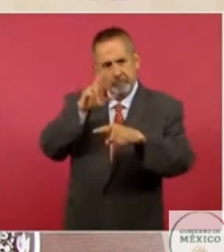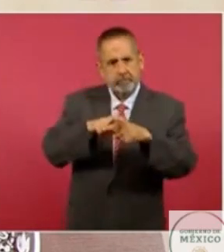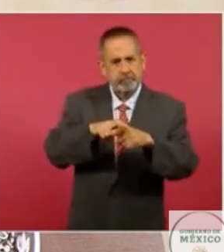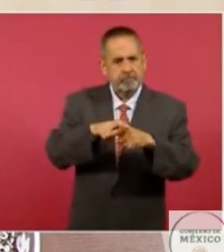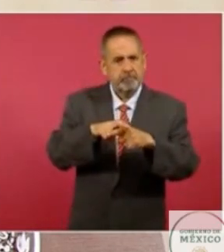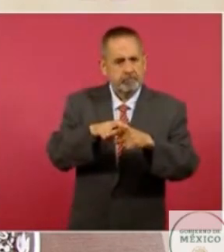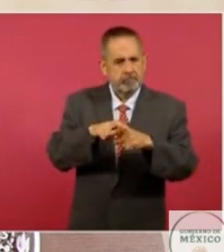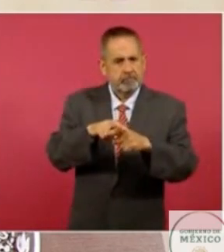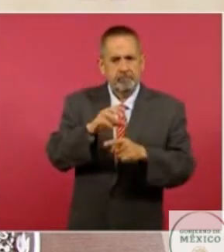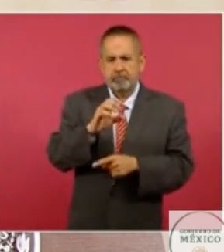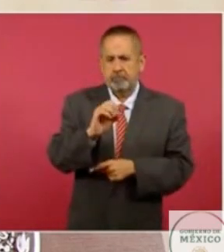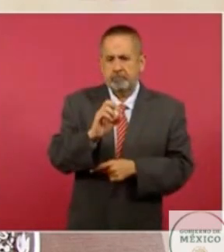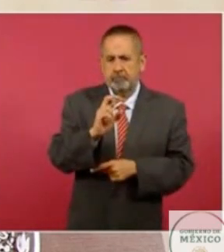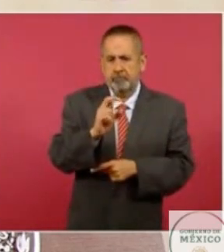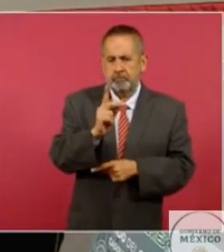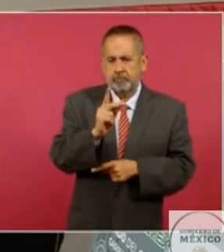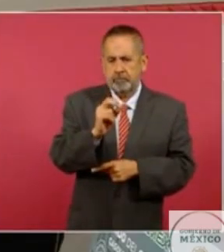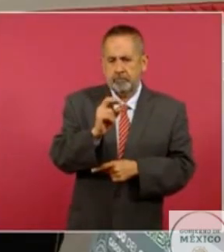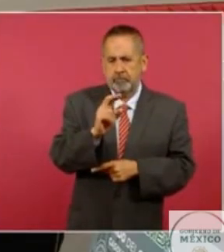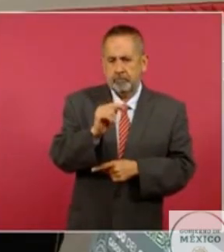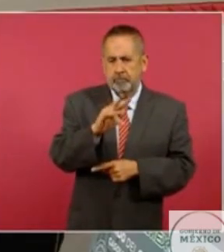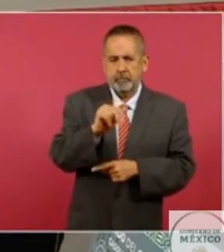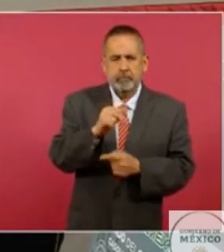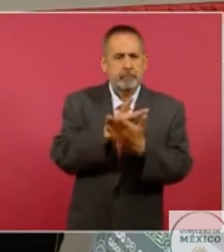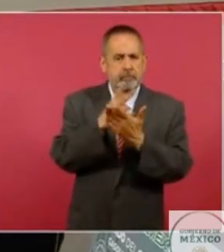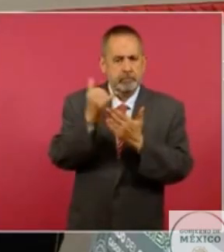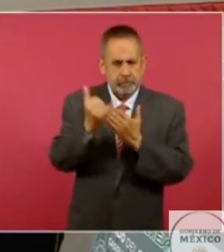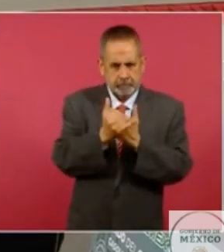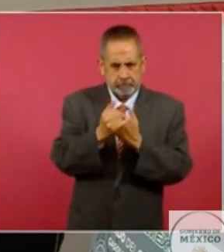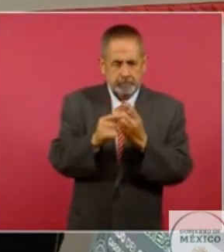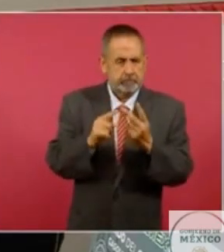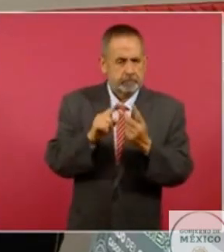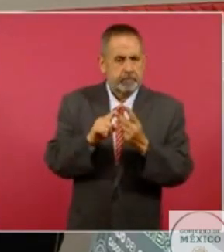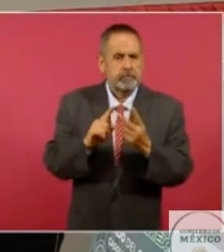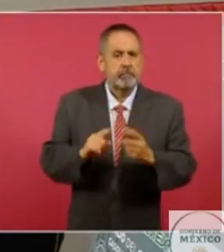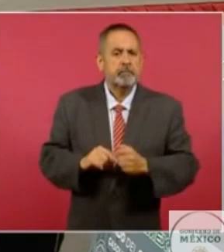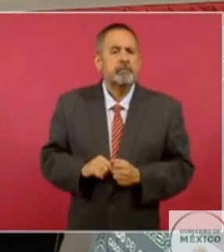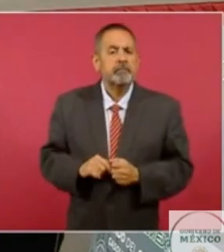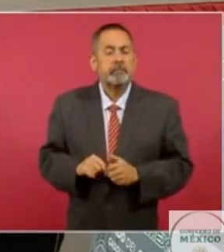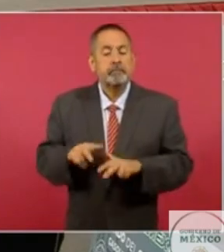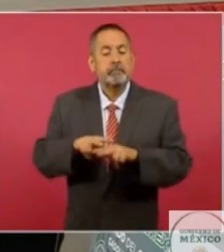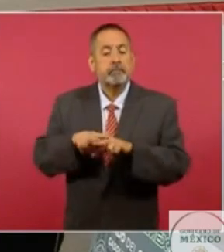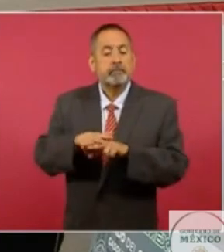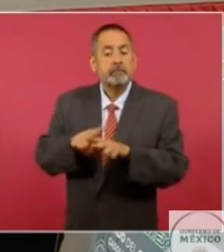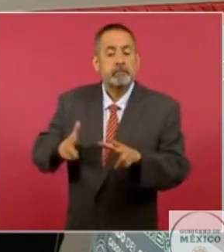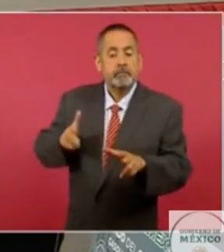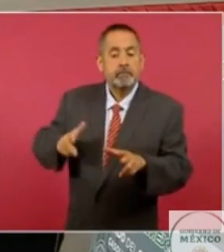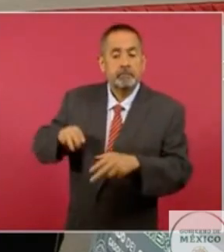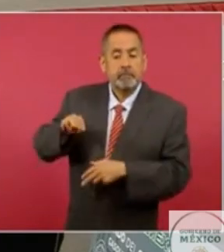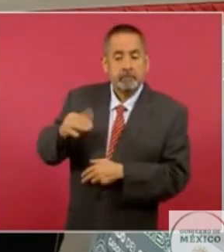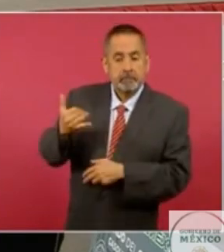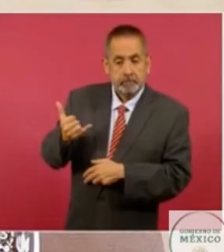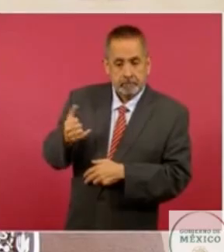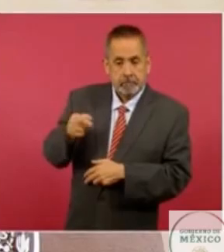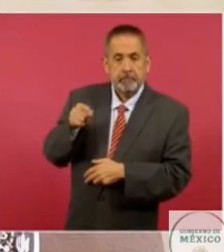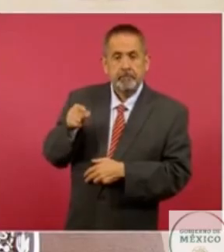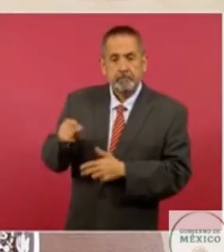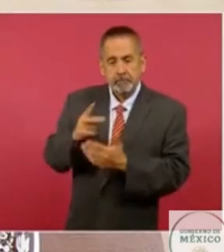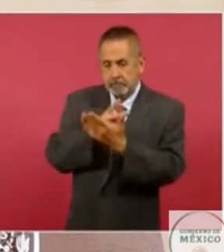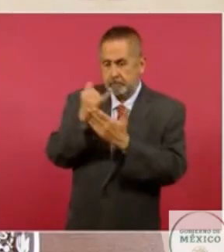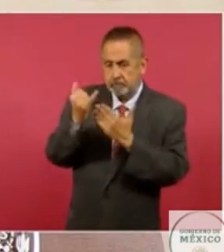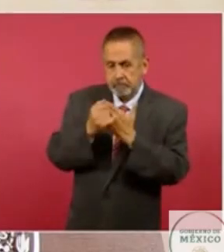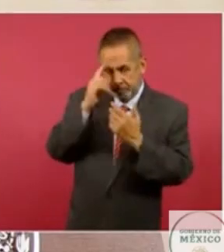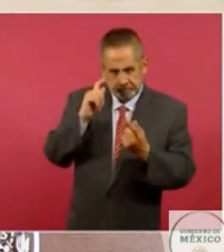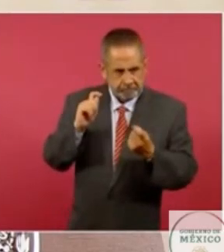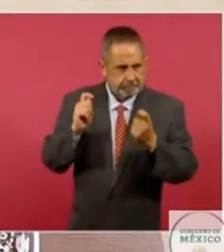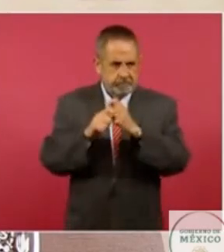Corporativa de Proyectos de Infraestructura. El Tren Maya, proyecto de transformación